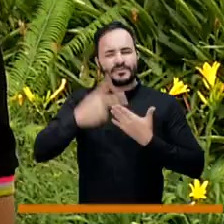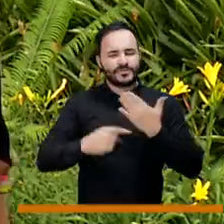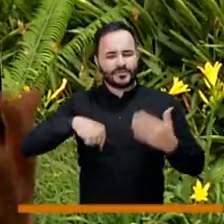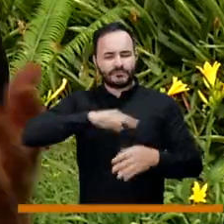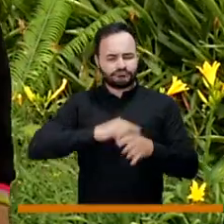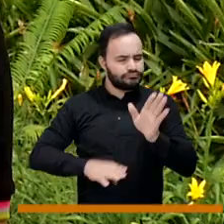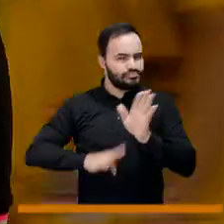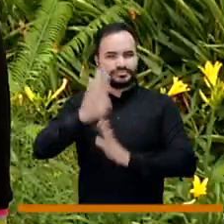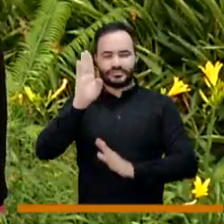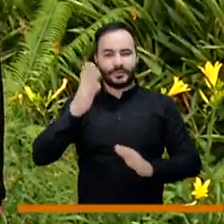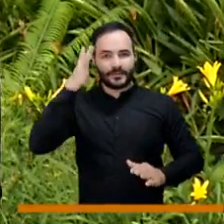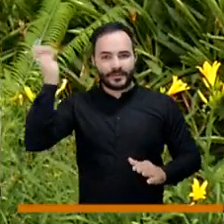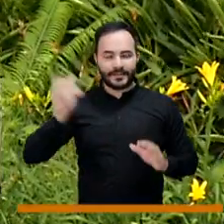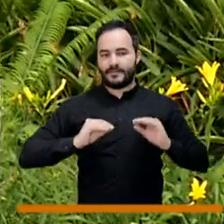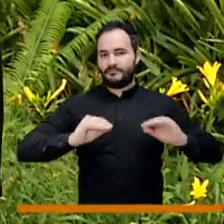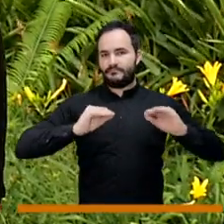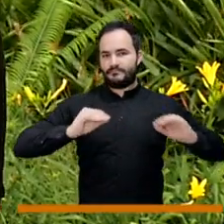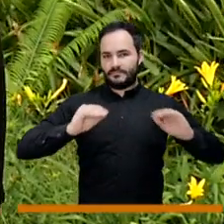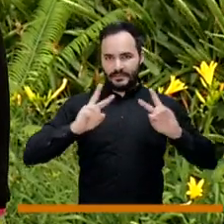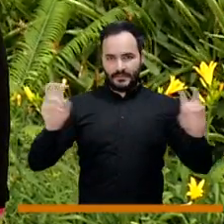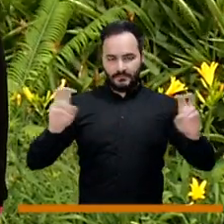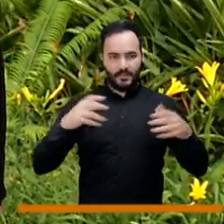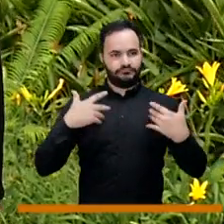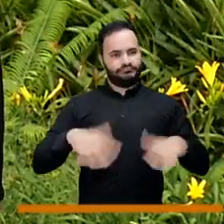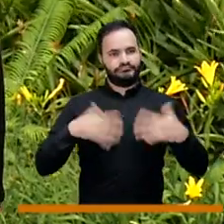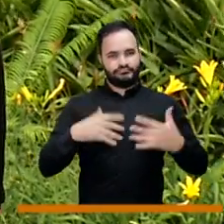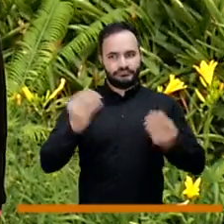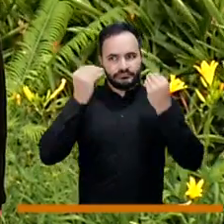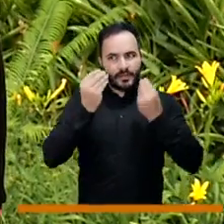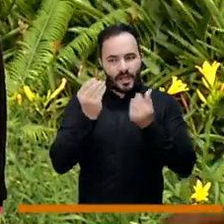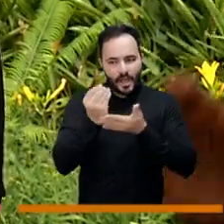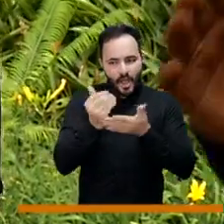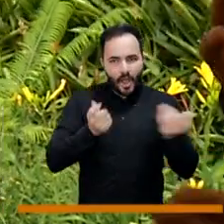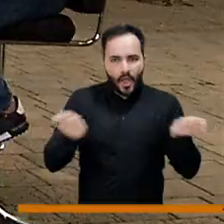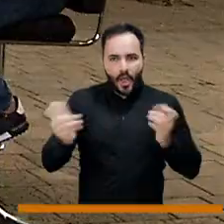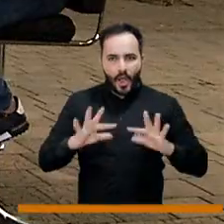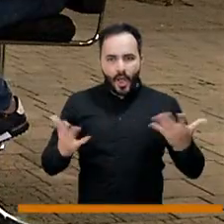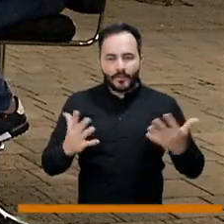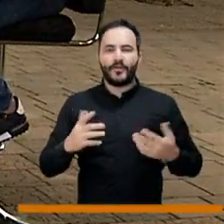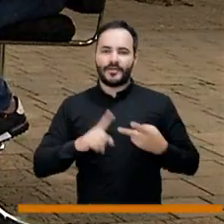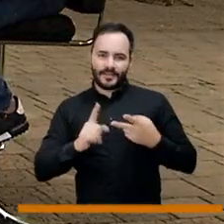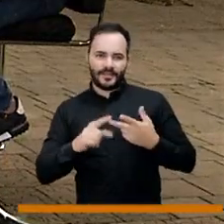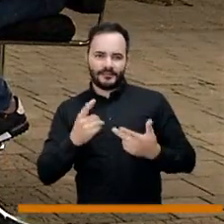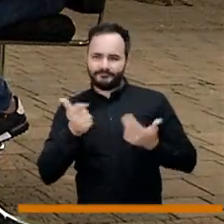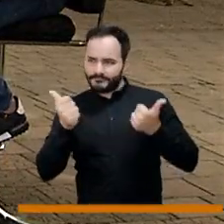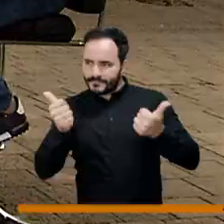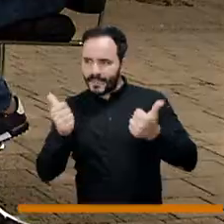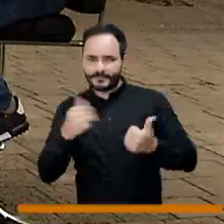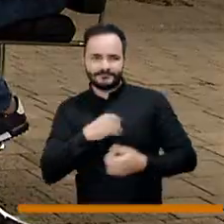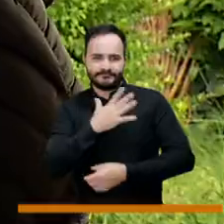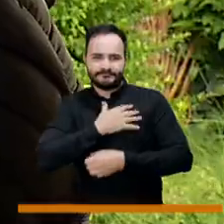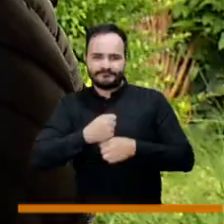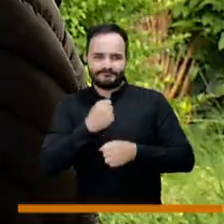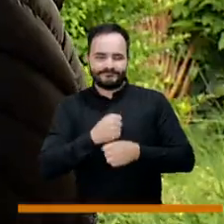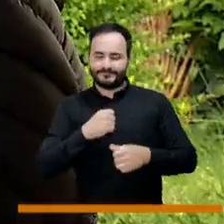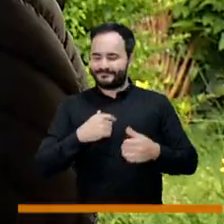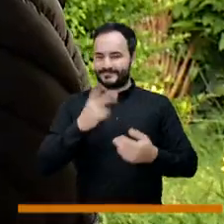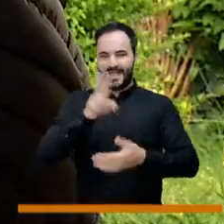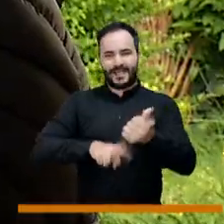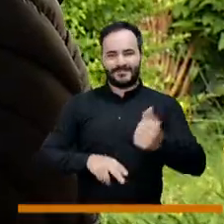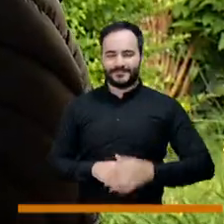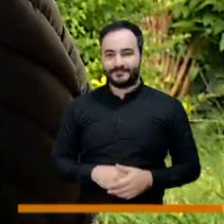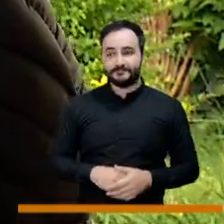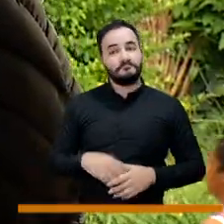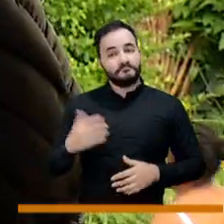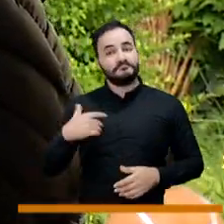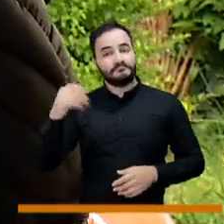sin dejar a un lado también el crecimiento en la parte laboral y generación de empleo. Le apostamos a no solamente a